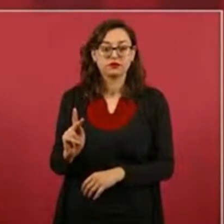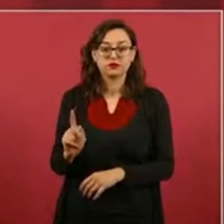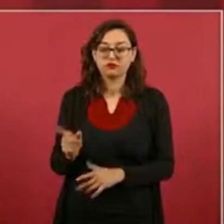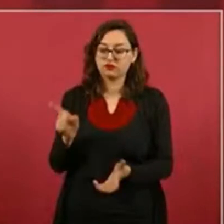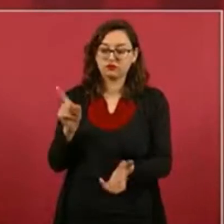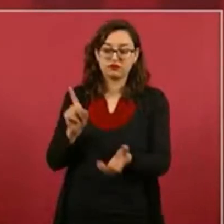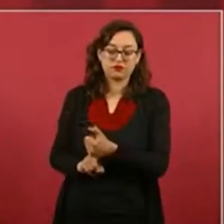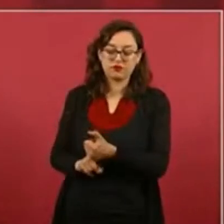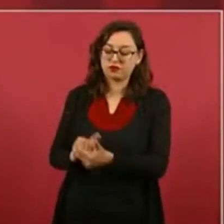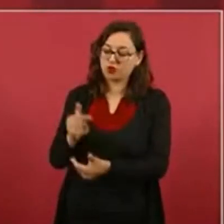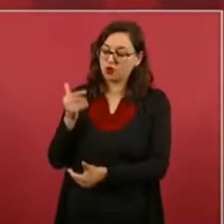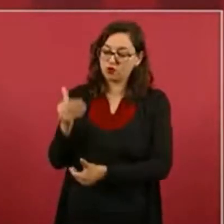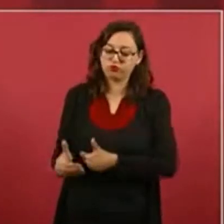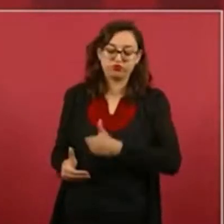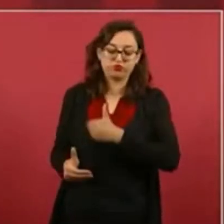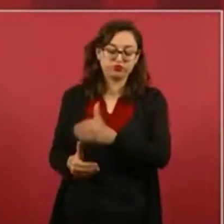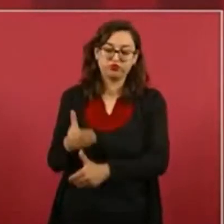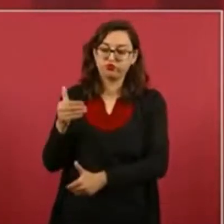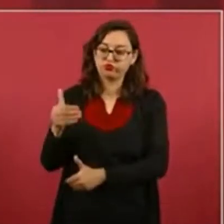son procesos